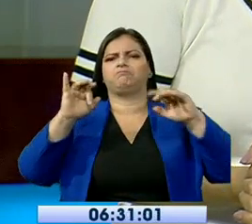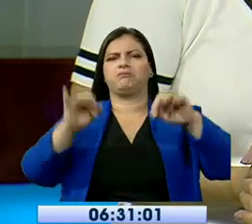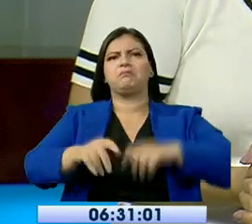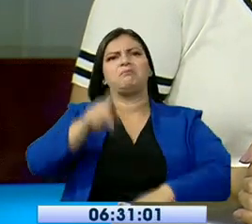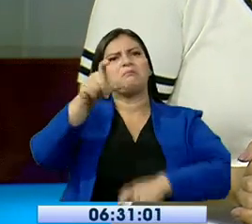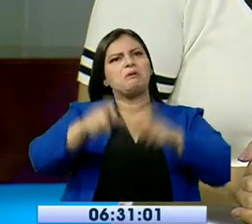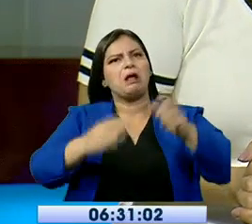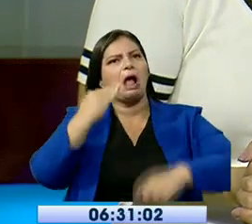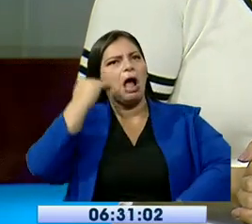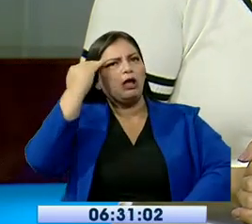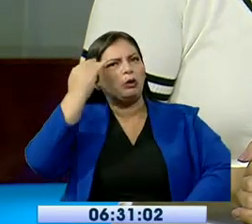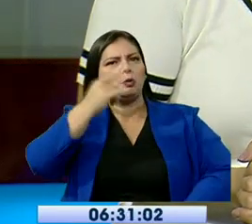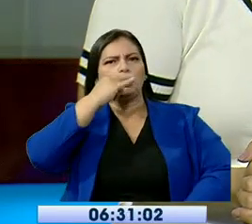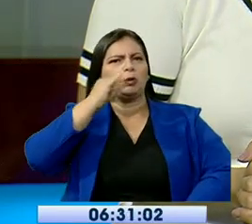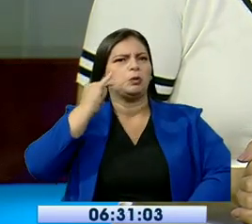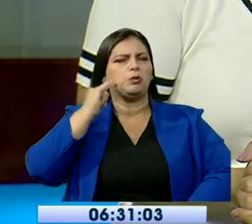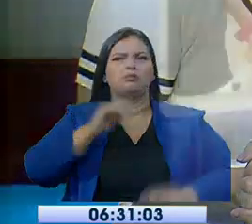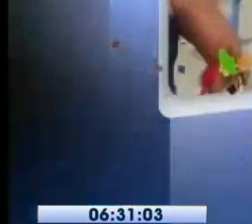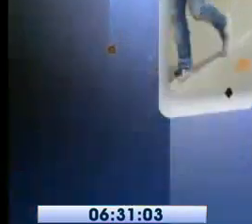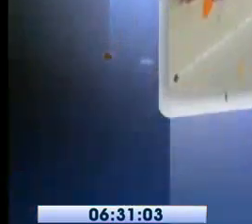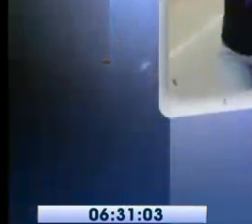chicos.